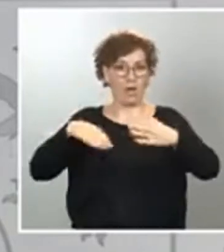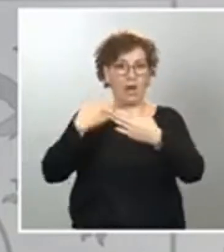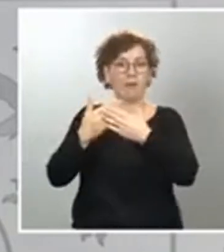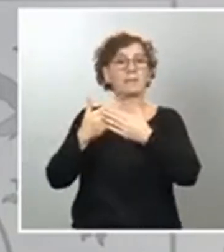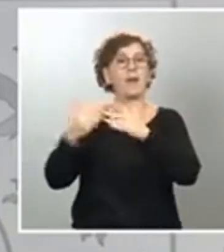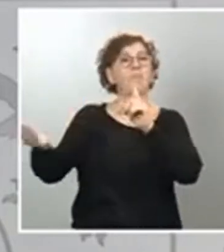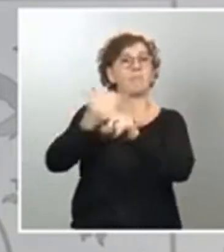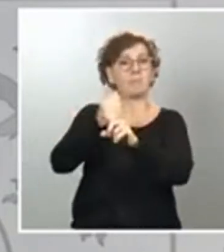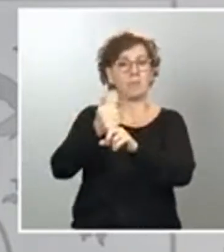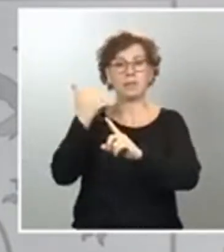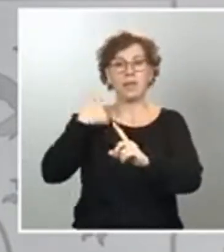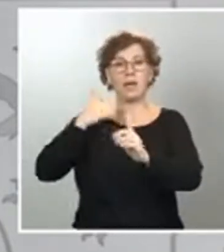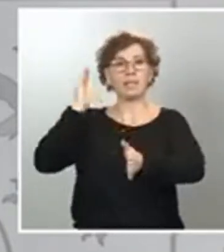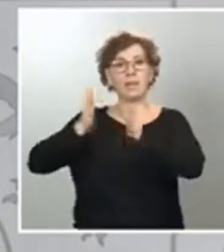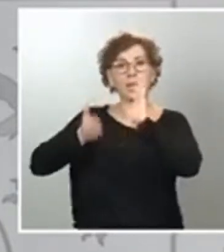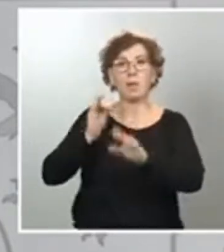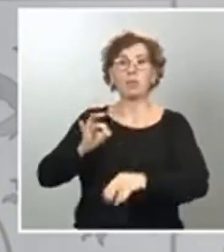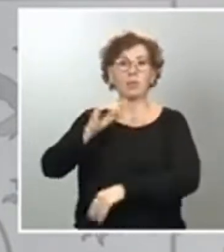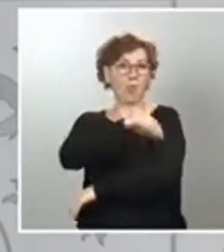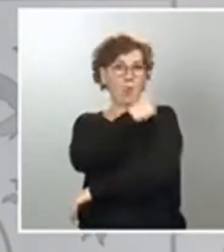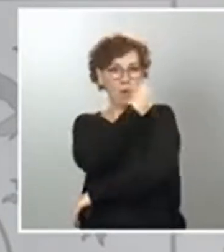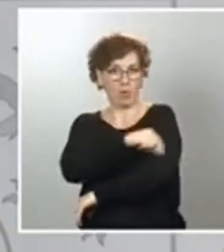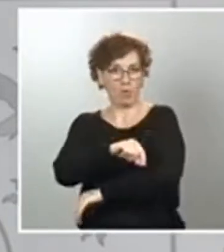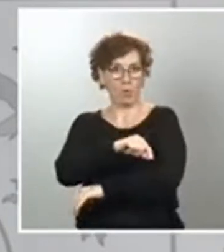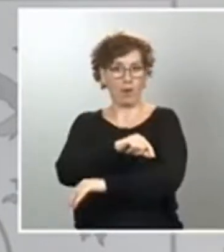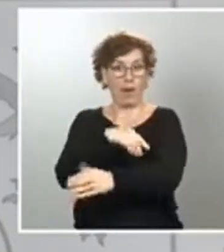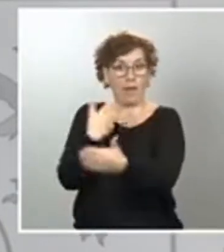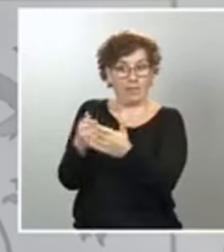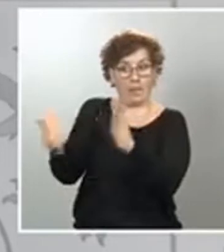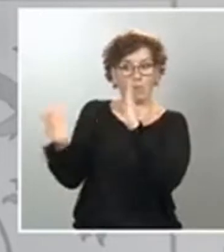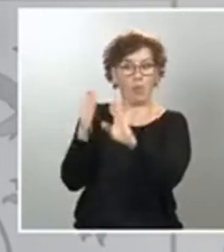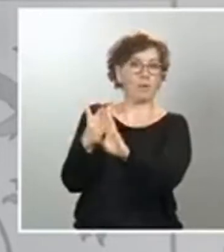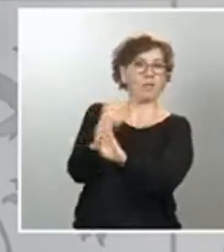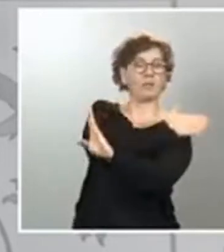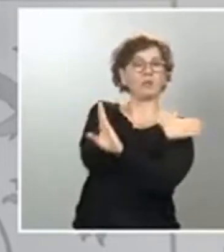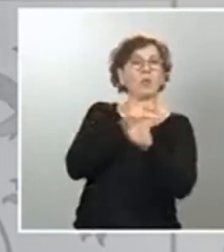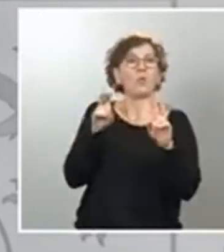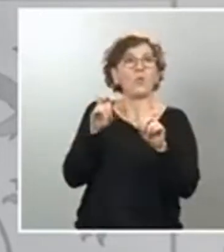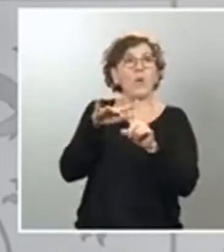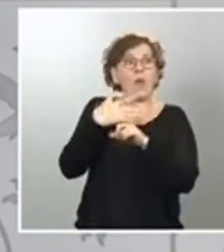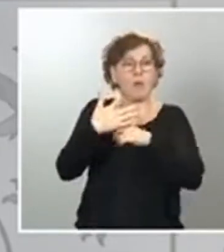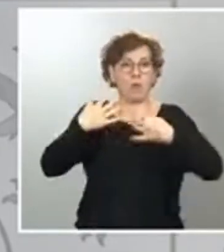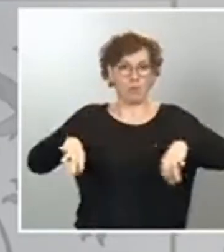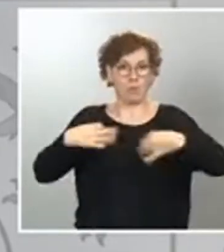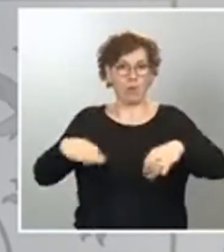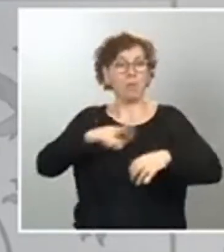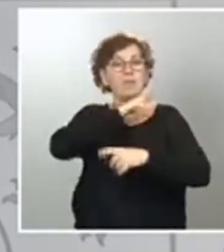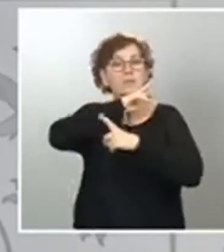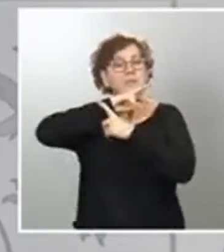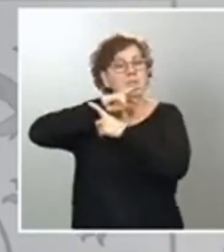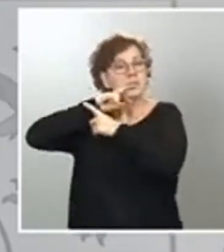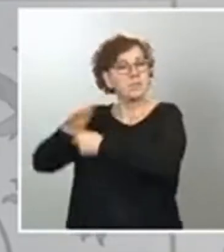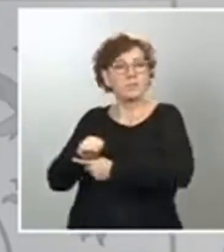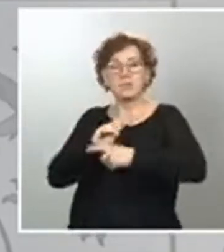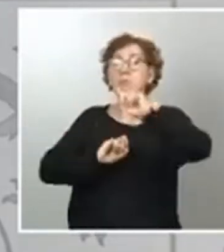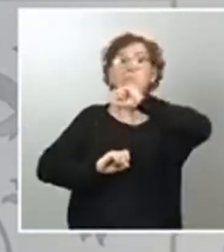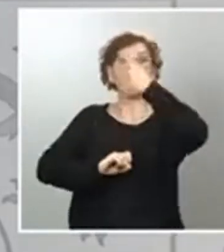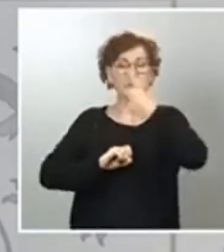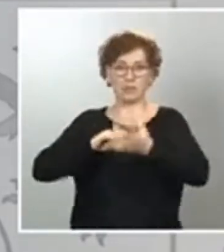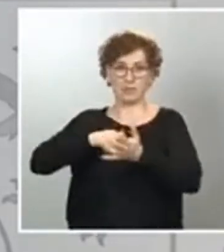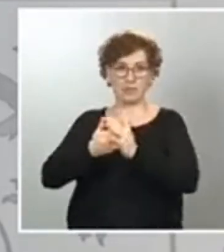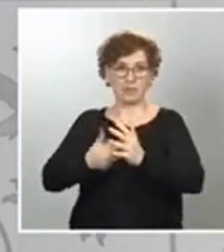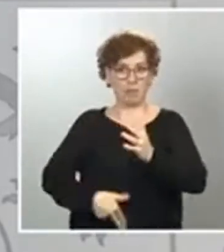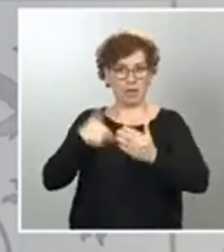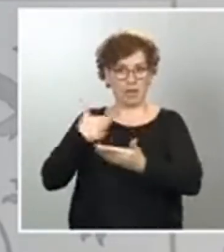la vacuna, a esa nueva normalidad, manteniendo a salvo lo más preciado, y es nuestro sistema de salud. Para